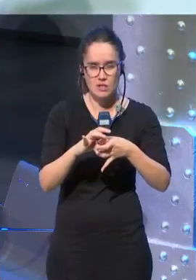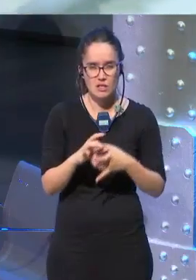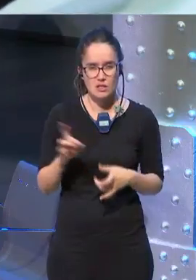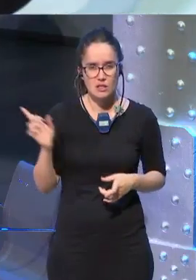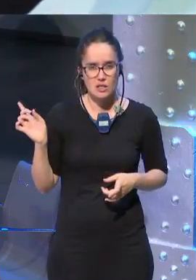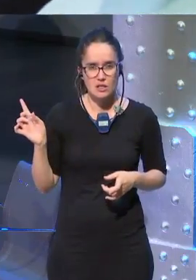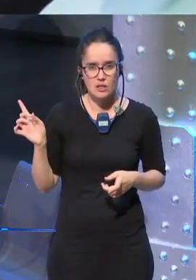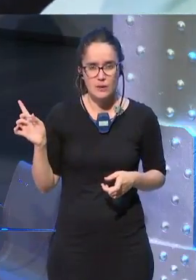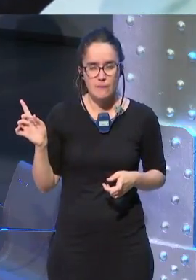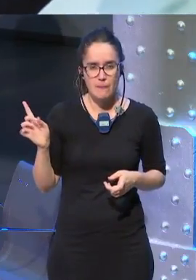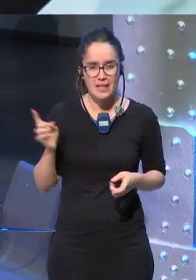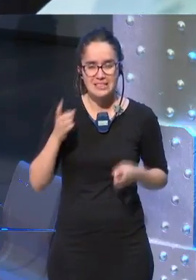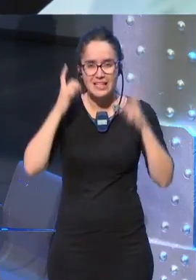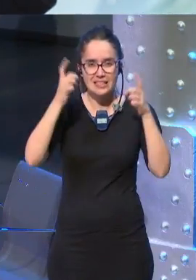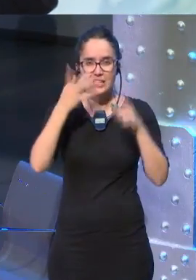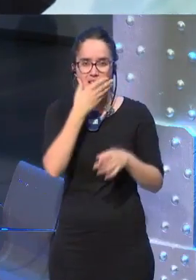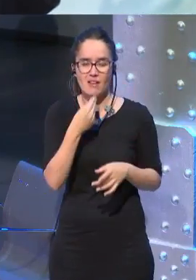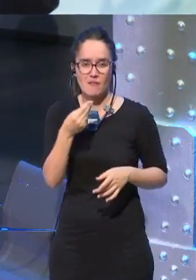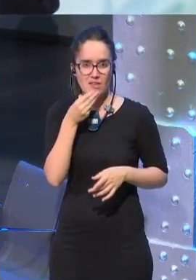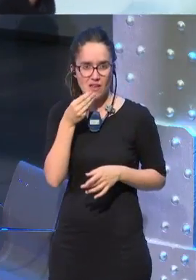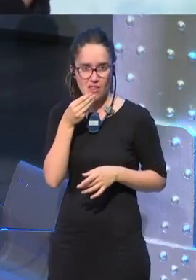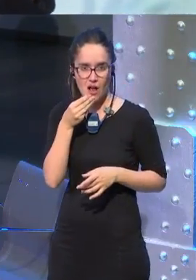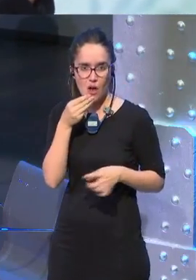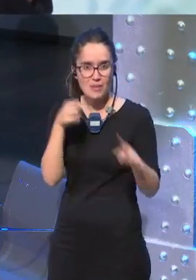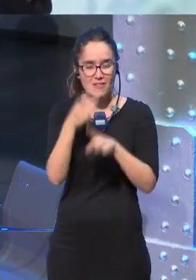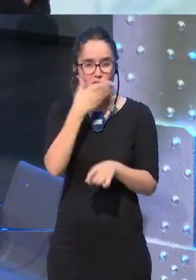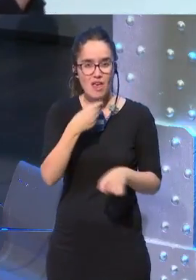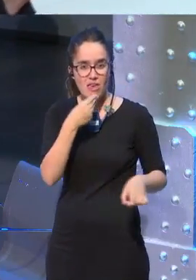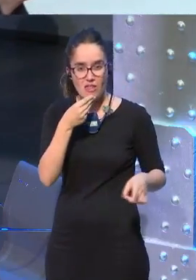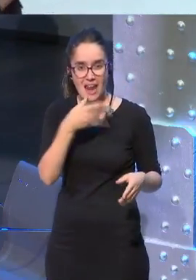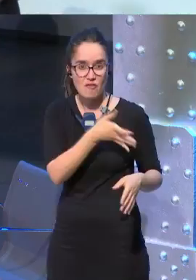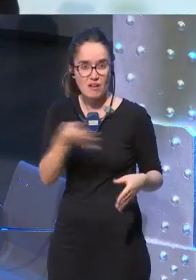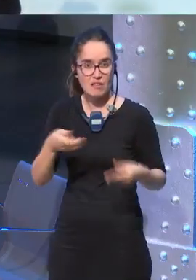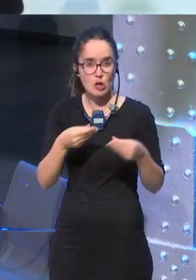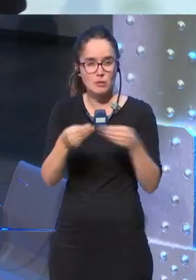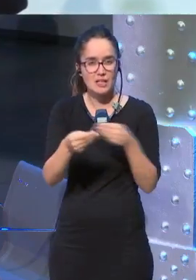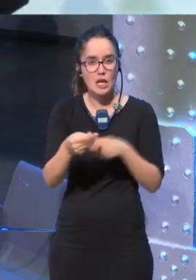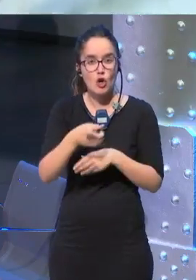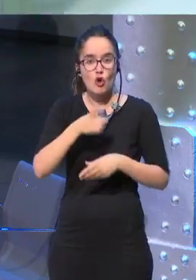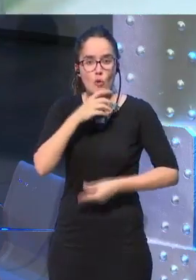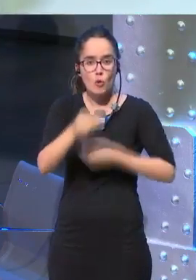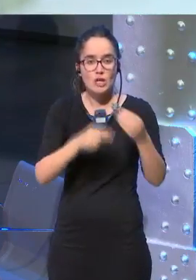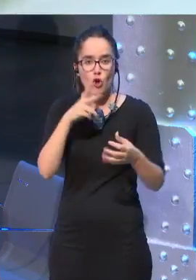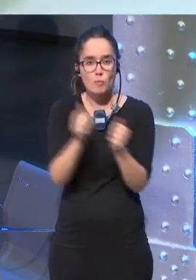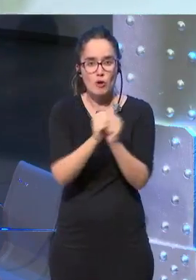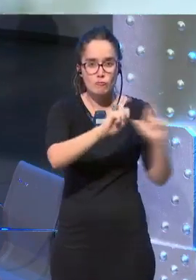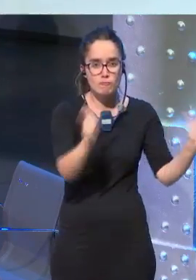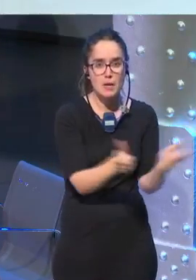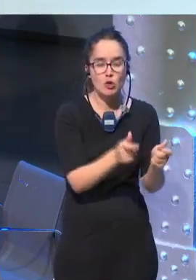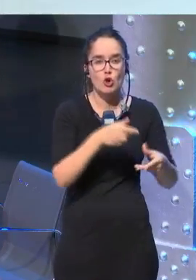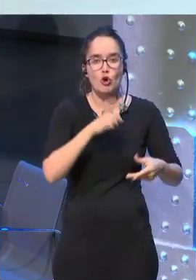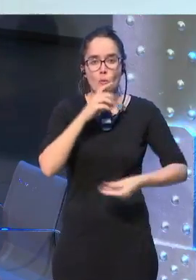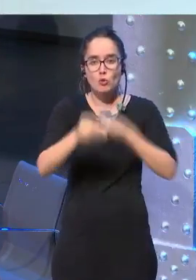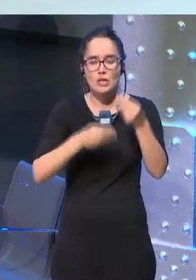Aquí se trata de belleza, de la eficacia de los materiales, cómo podemos utilizar menos hormigón, cómo utilizarlo de una